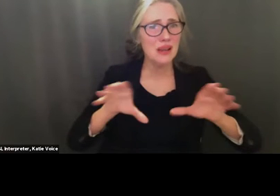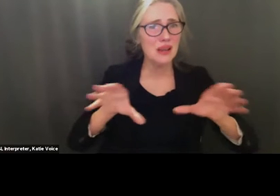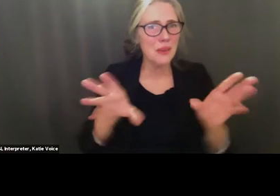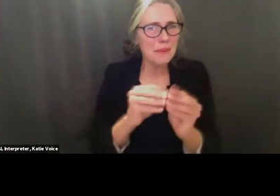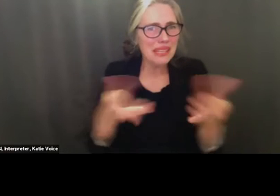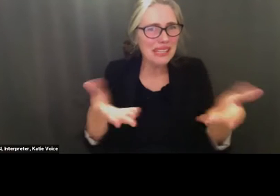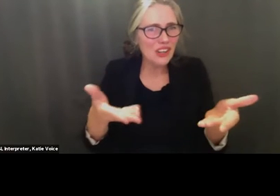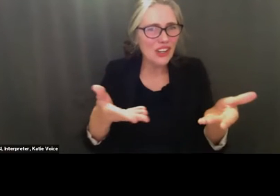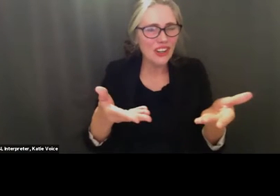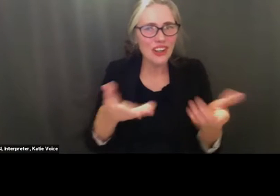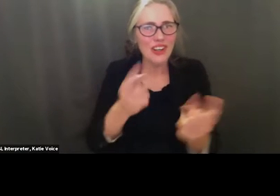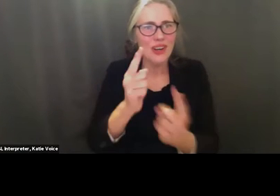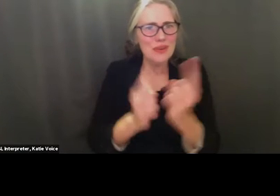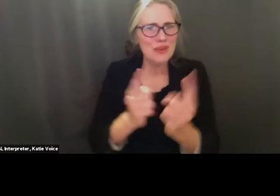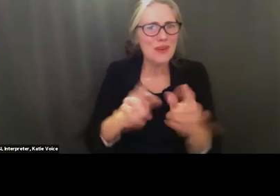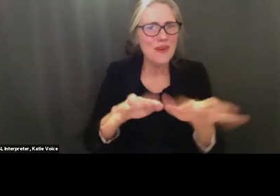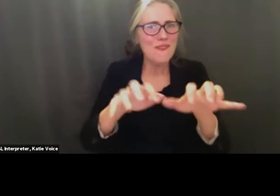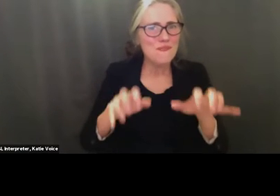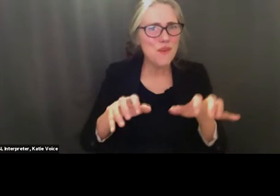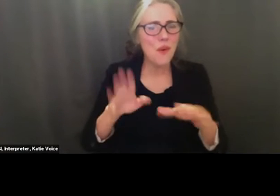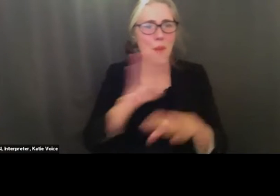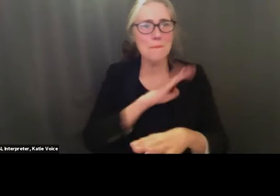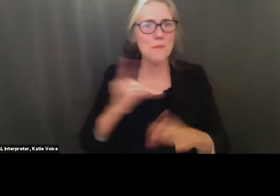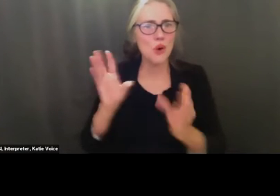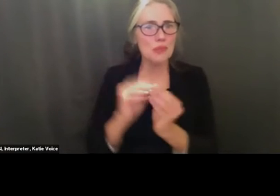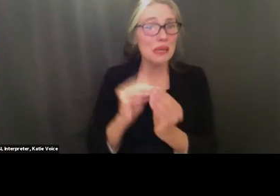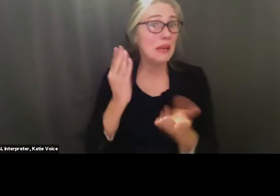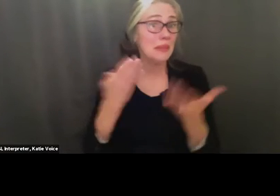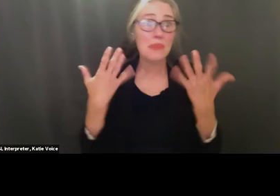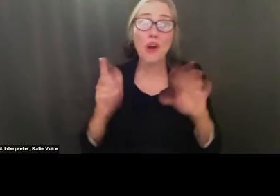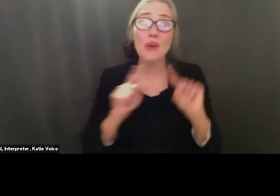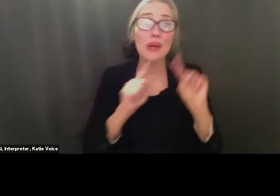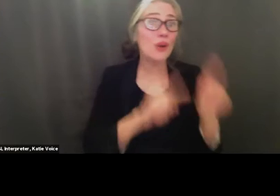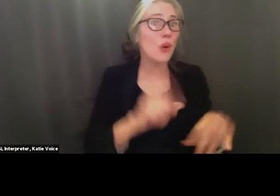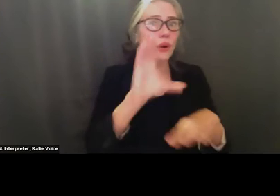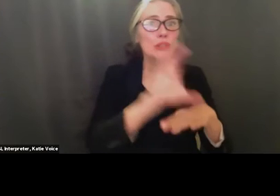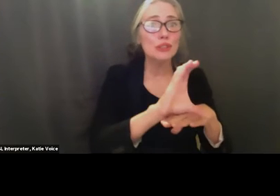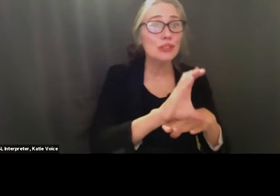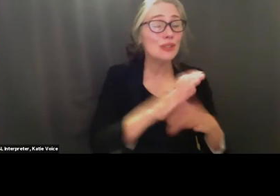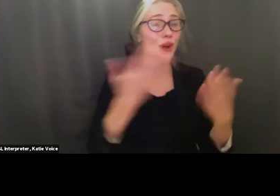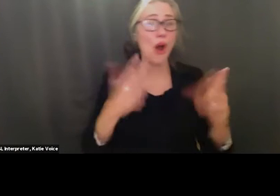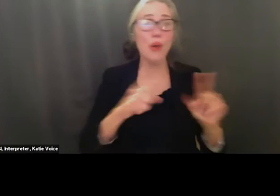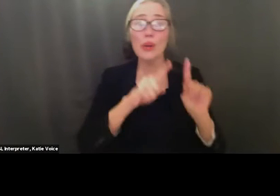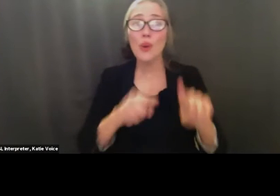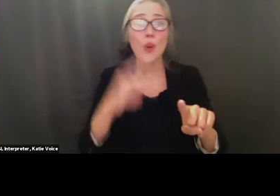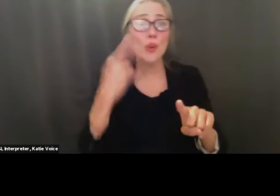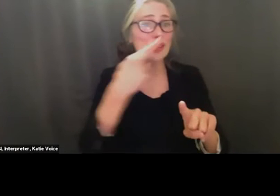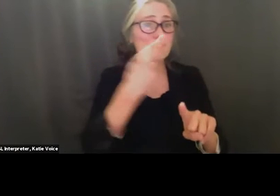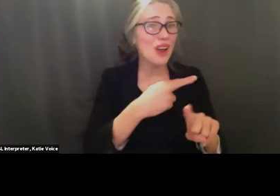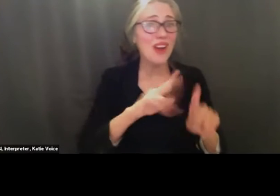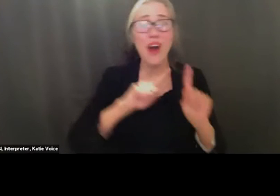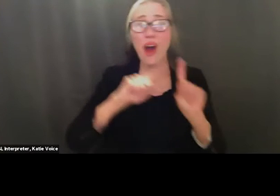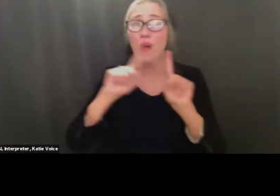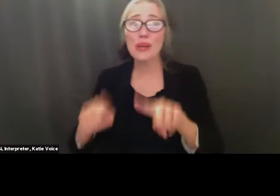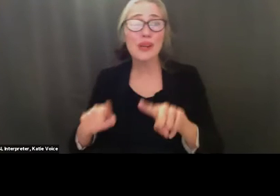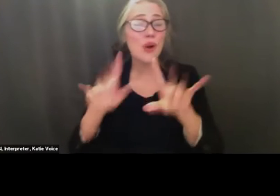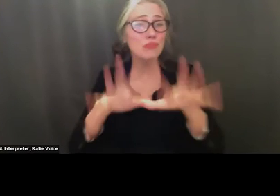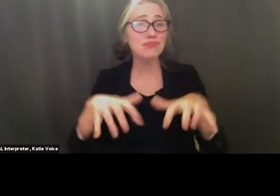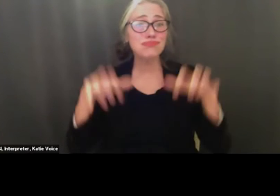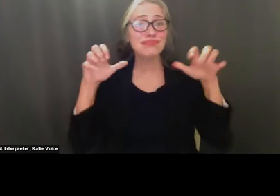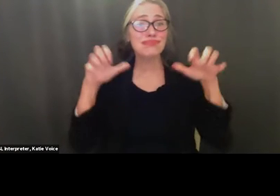pero luego las personas se están reuniendo en las iglesias, en los restaurantes y en otros lugares, en persona.